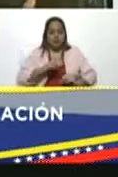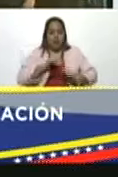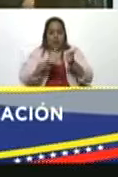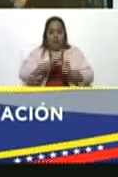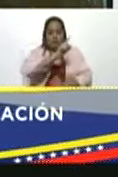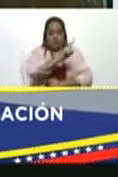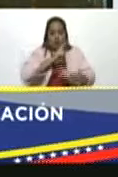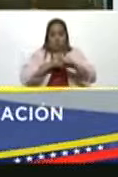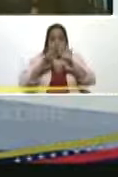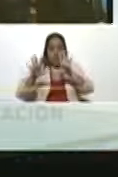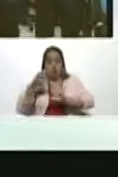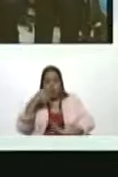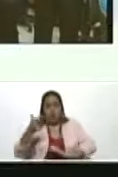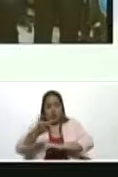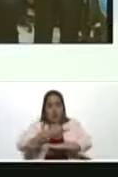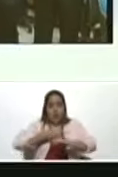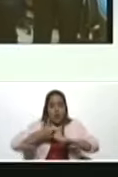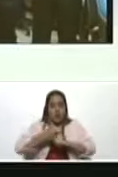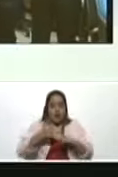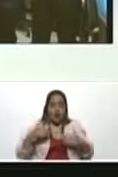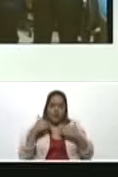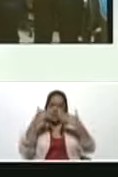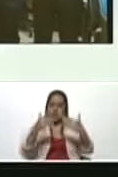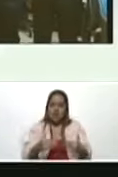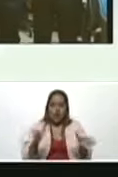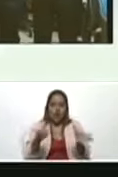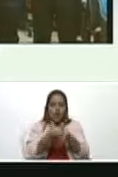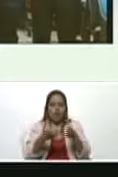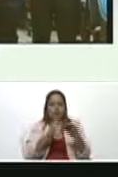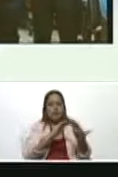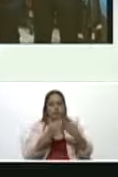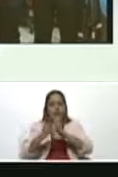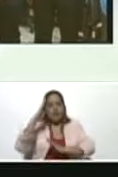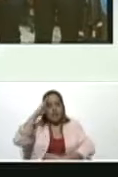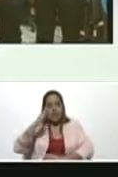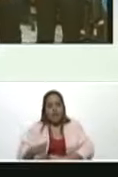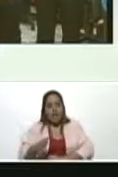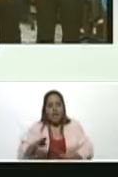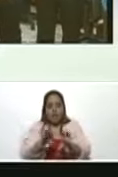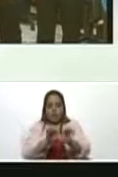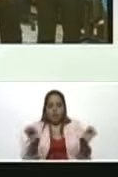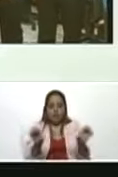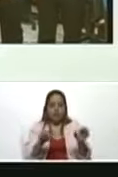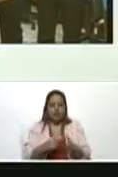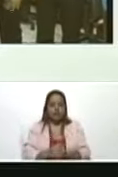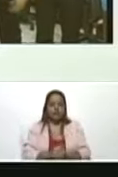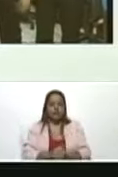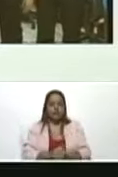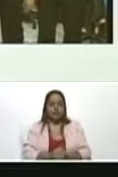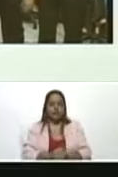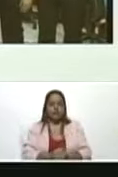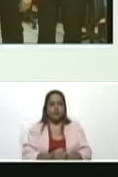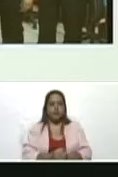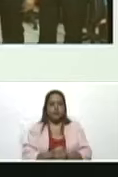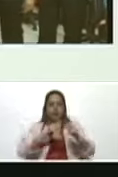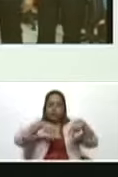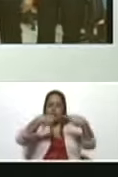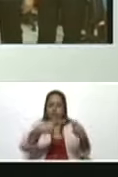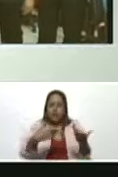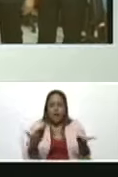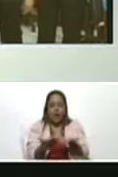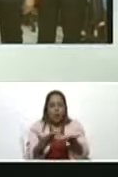1x10 del buen gobierno. Y vamos avanzando en las Brigadas Comunitarias Militares de Educación, recuperando